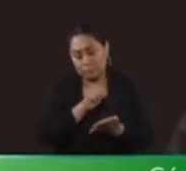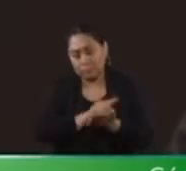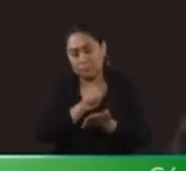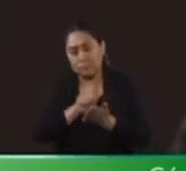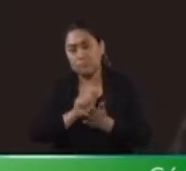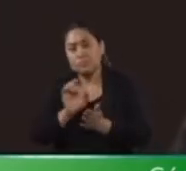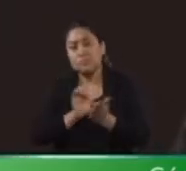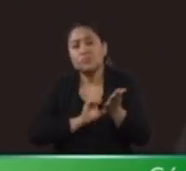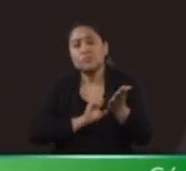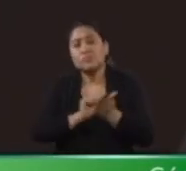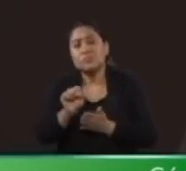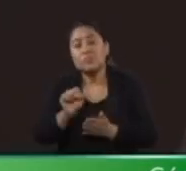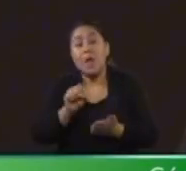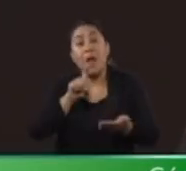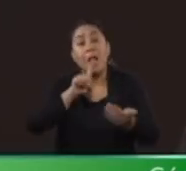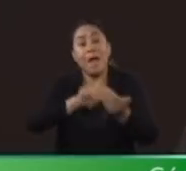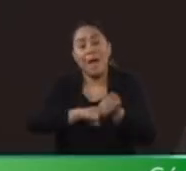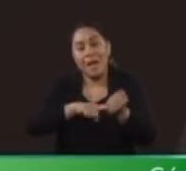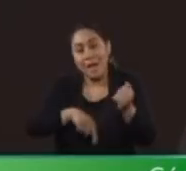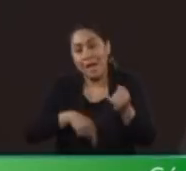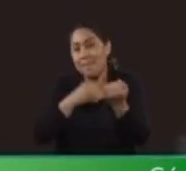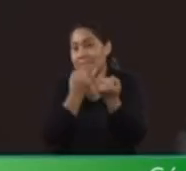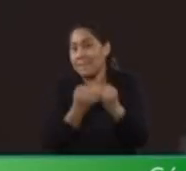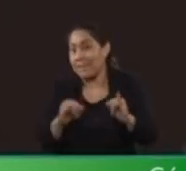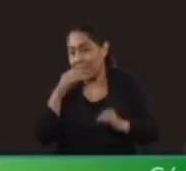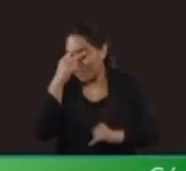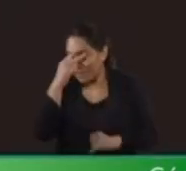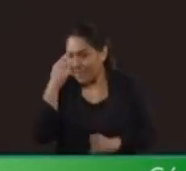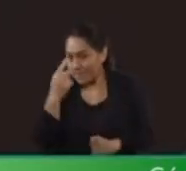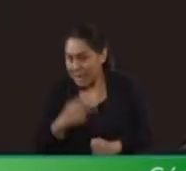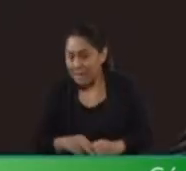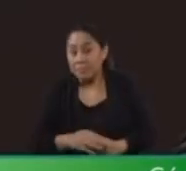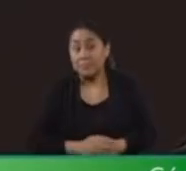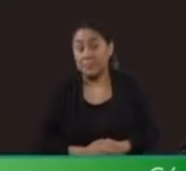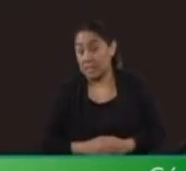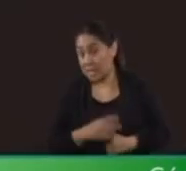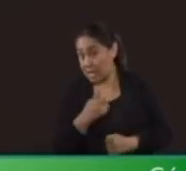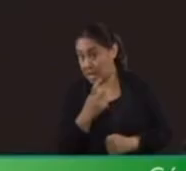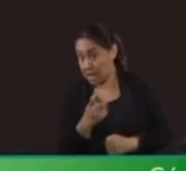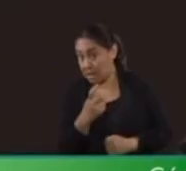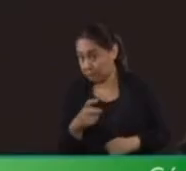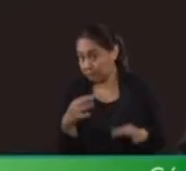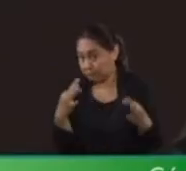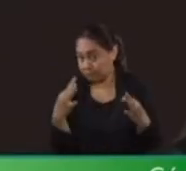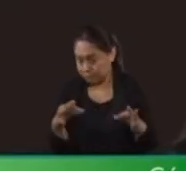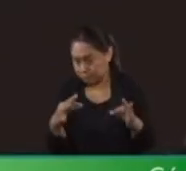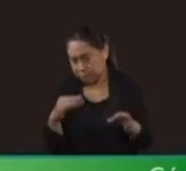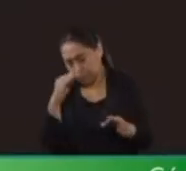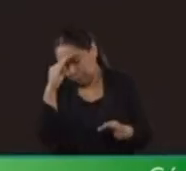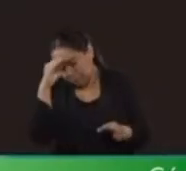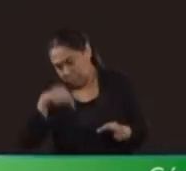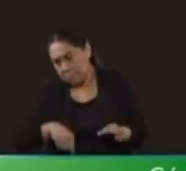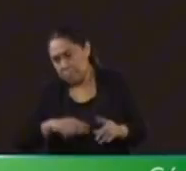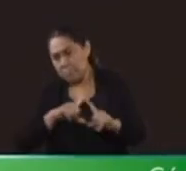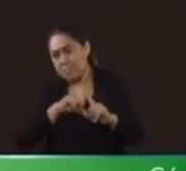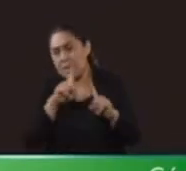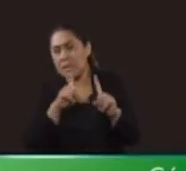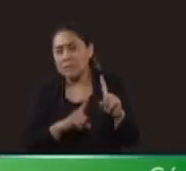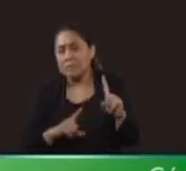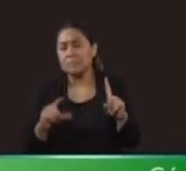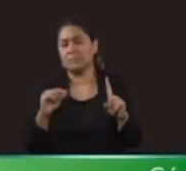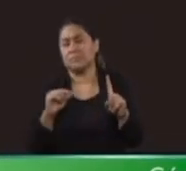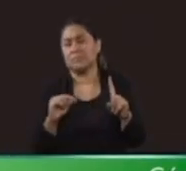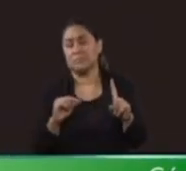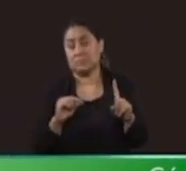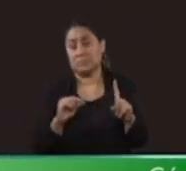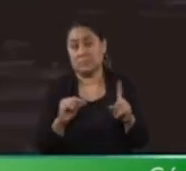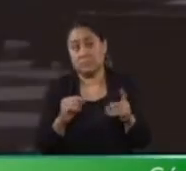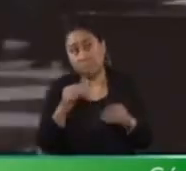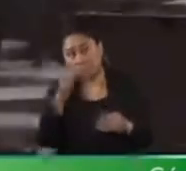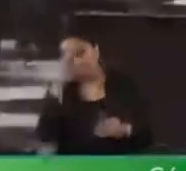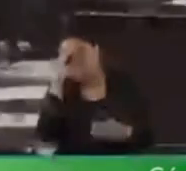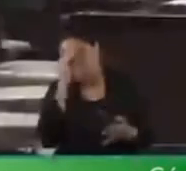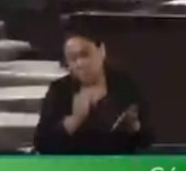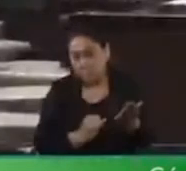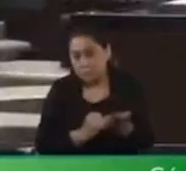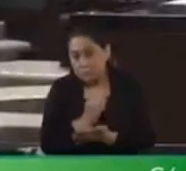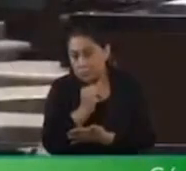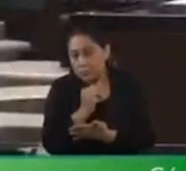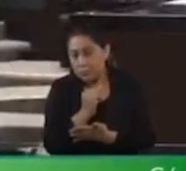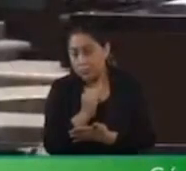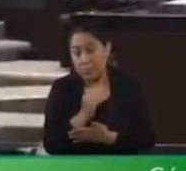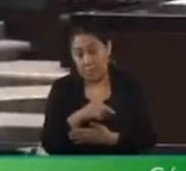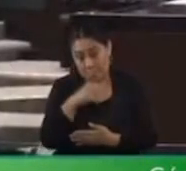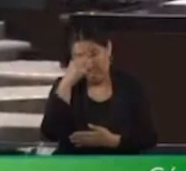México independiente con este documento decidimos como nación que México no era la propiedad de un solo